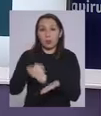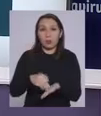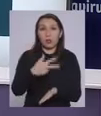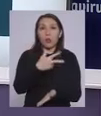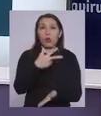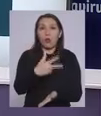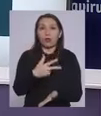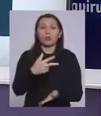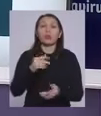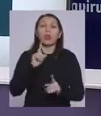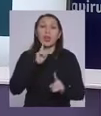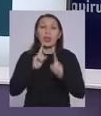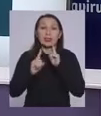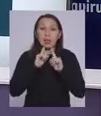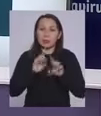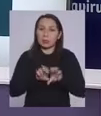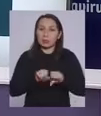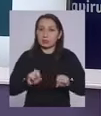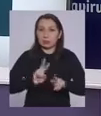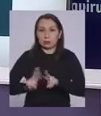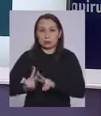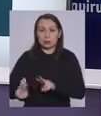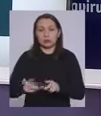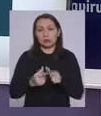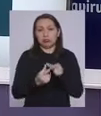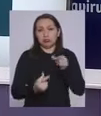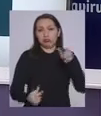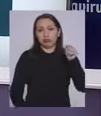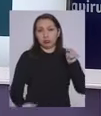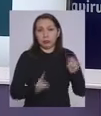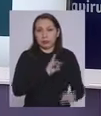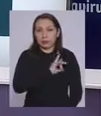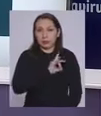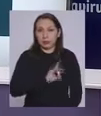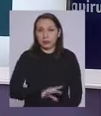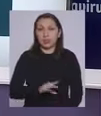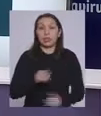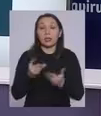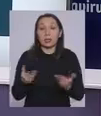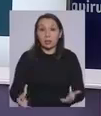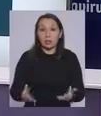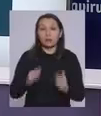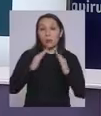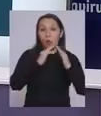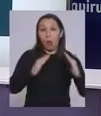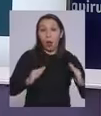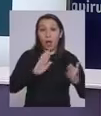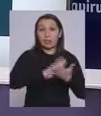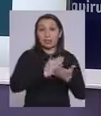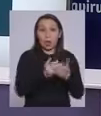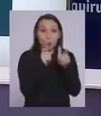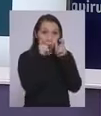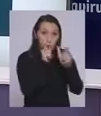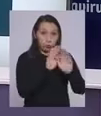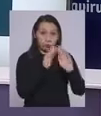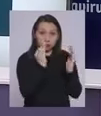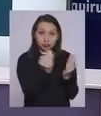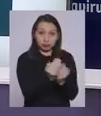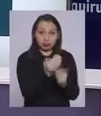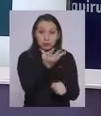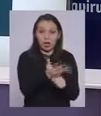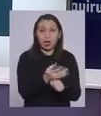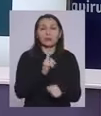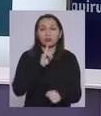1.131.008 exámenes a nivel país. En cuanto a las residencias sanitarias,